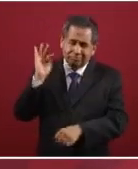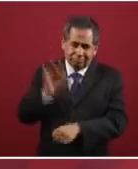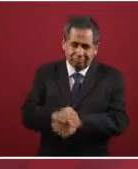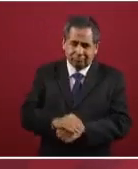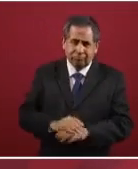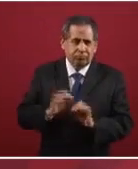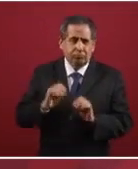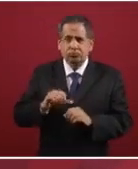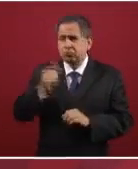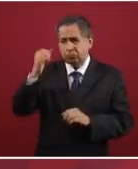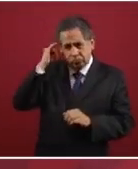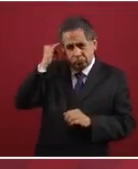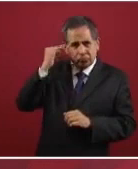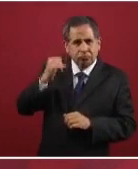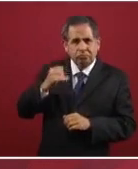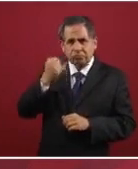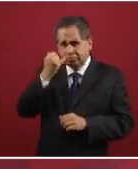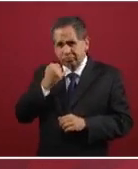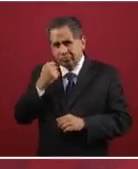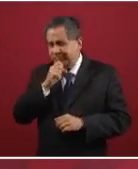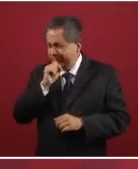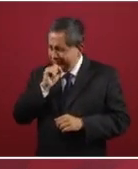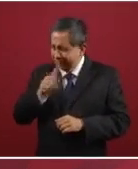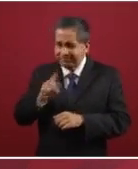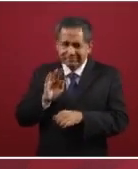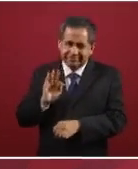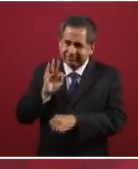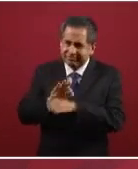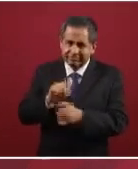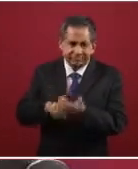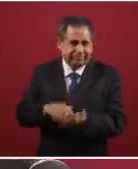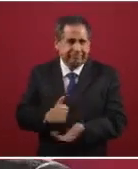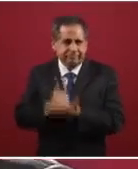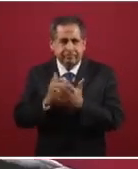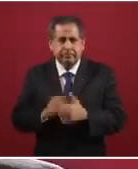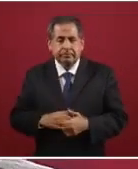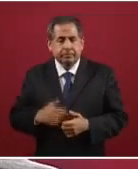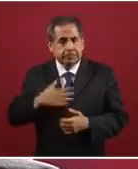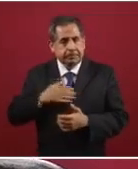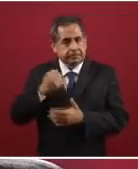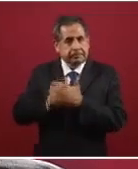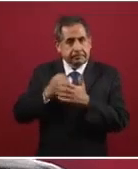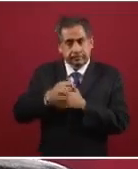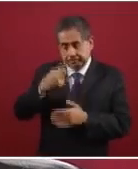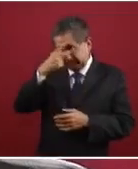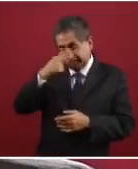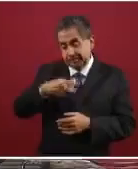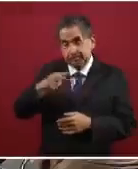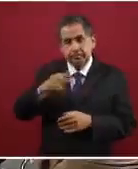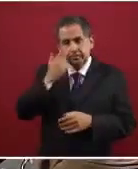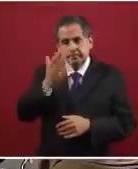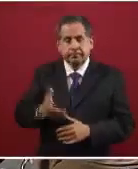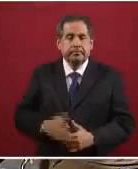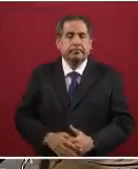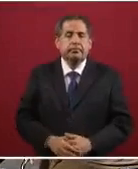o de otras lenguas originarias en Estados Unidos. Esa es la lucha que México está dando.